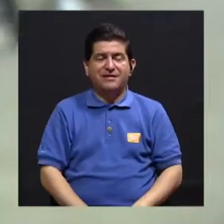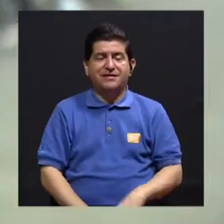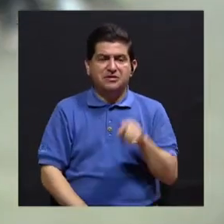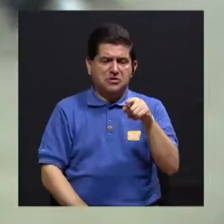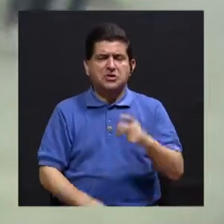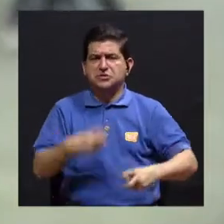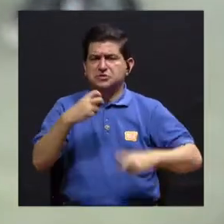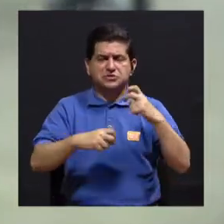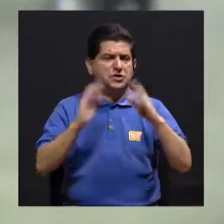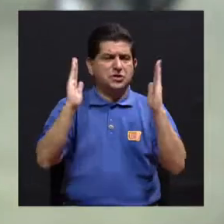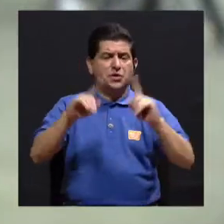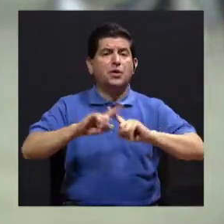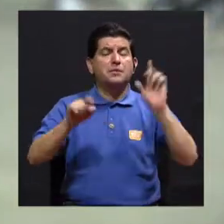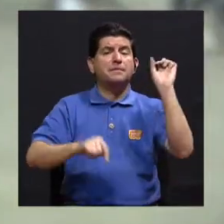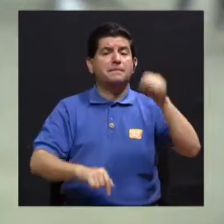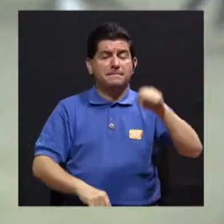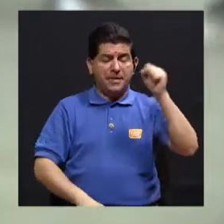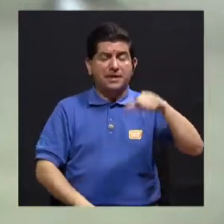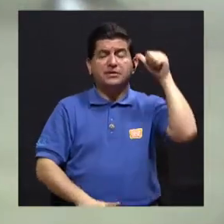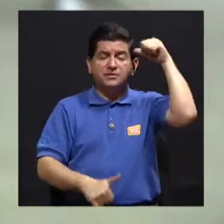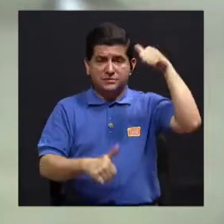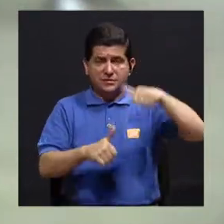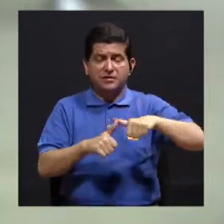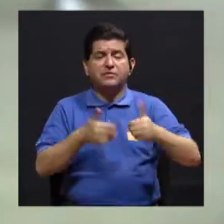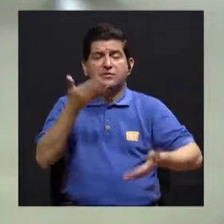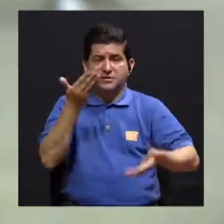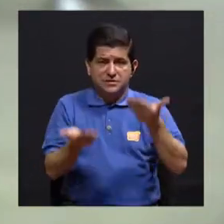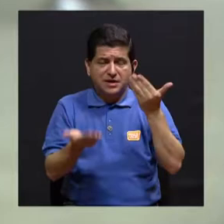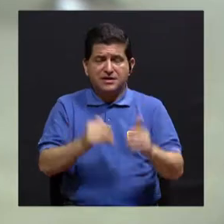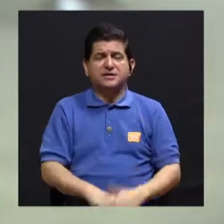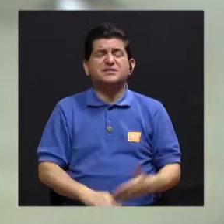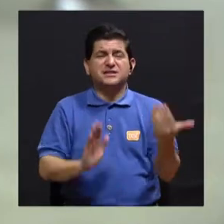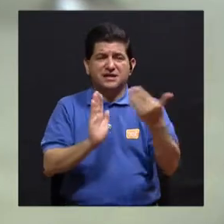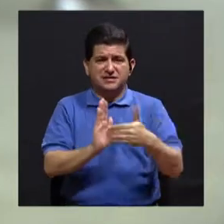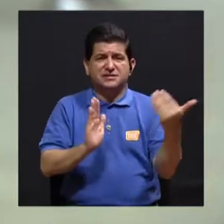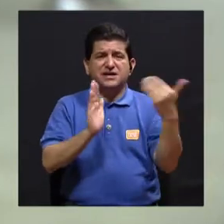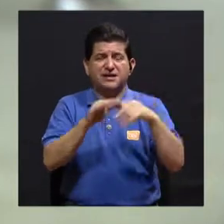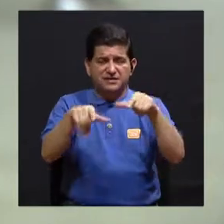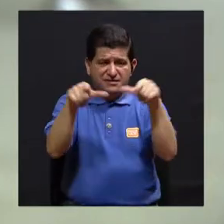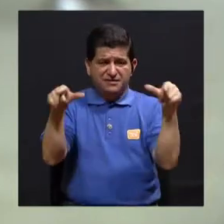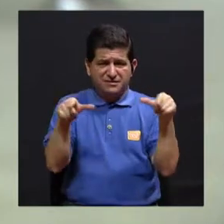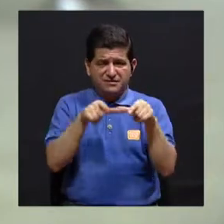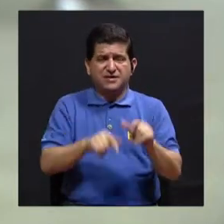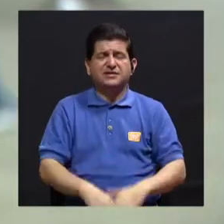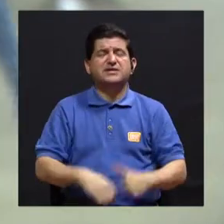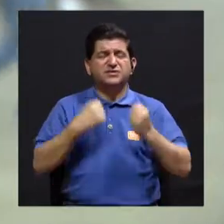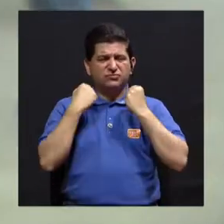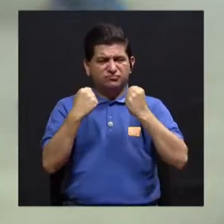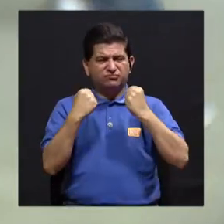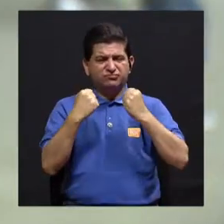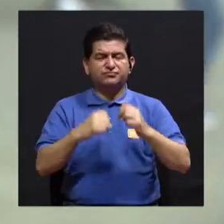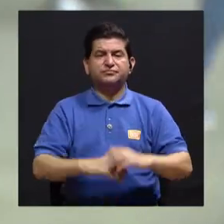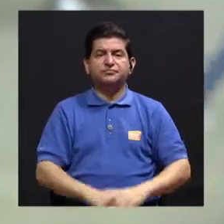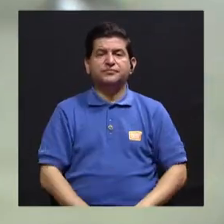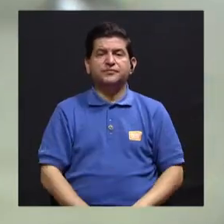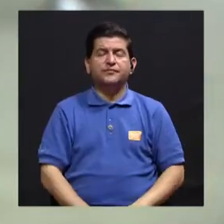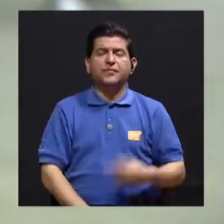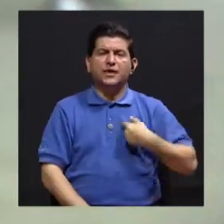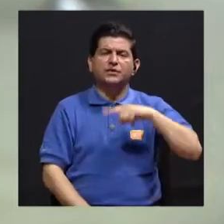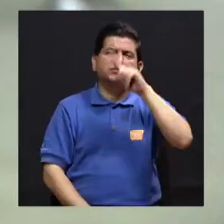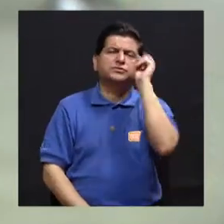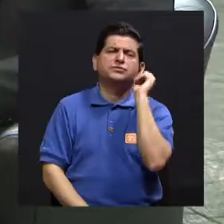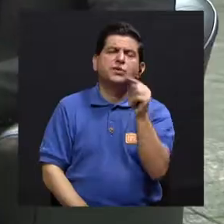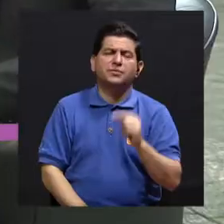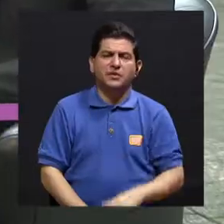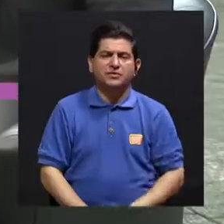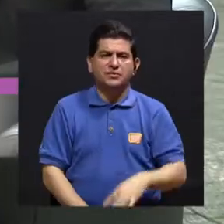llevar a una complicación grande, pero sí hay que tomarlo en cuenta porque puede causar algún daño a nivel local que sea bastante fuerte. Doctor, yo